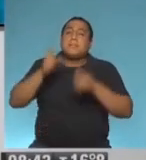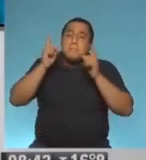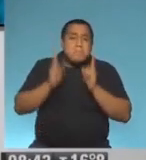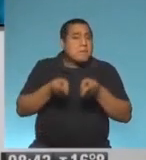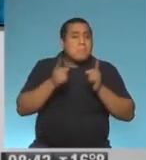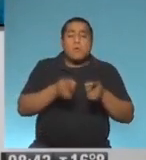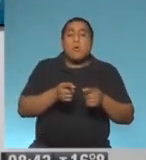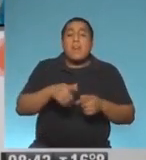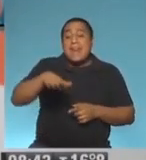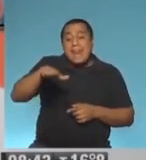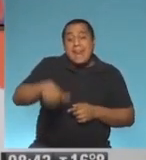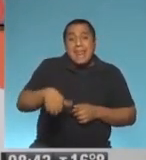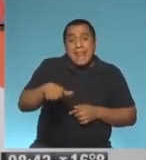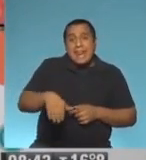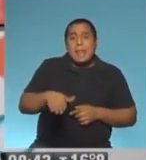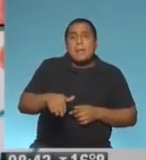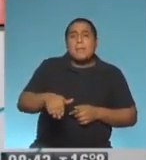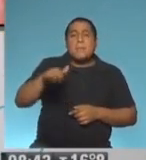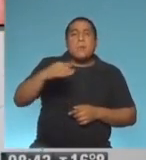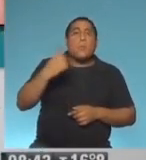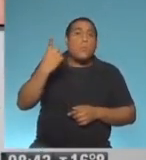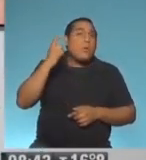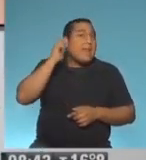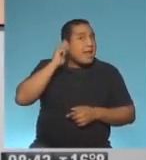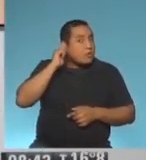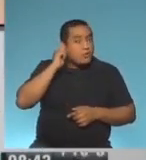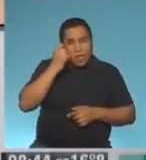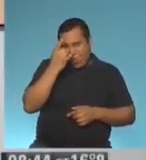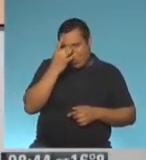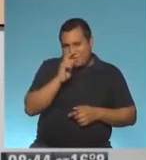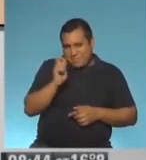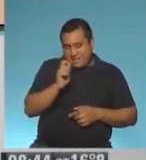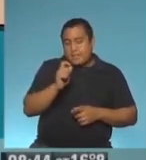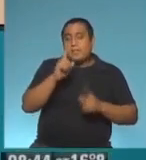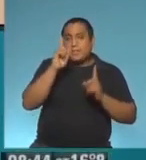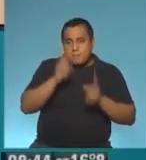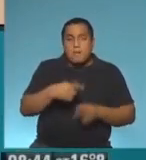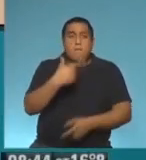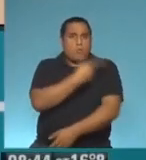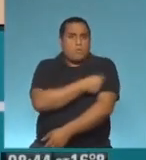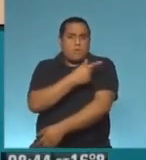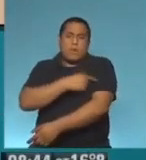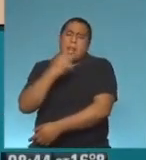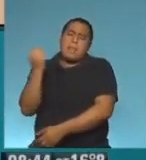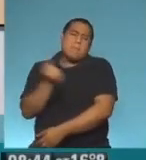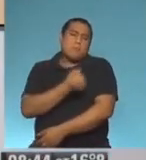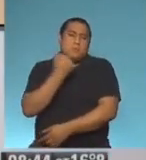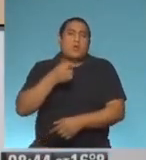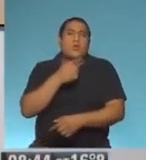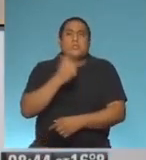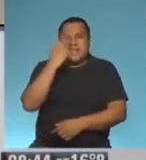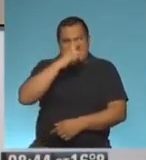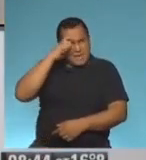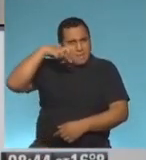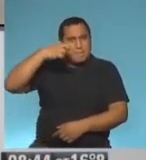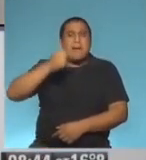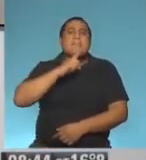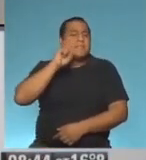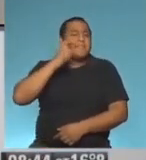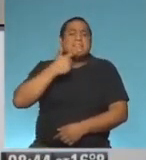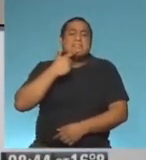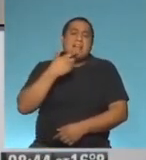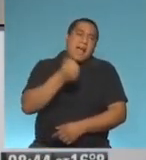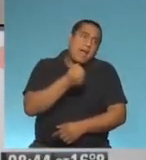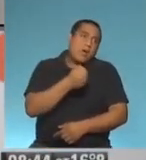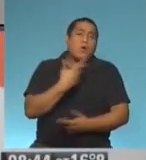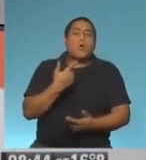el niño la niña cumple un año a los 12 meses tiene vacunas súper importantes como la de la hepatitis o la triple viral